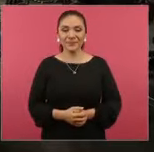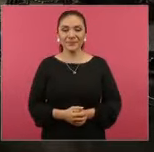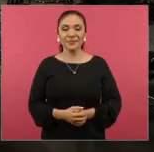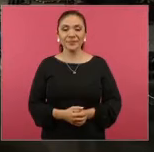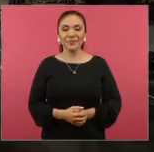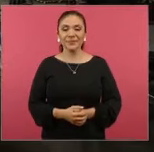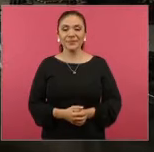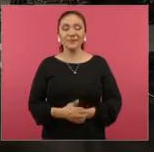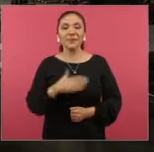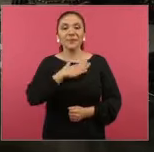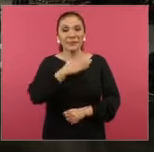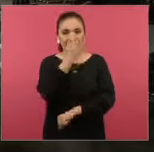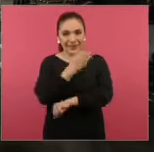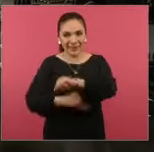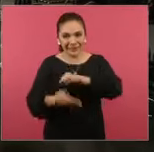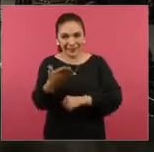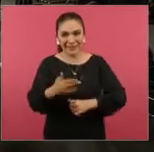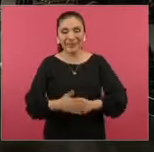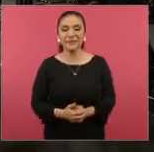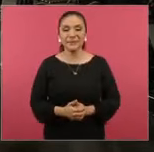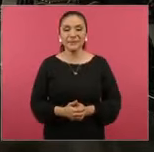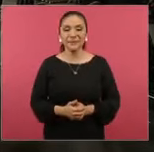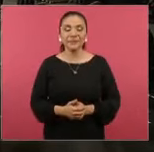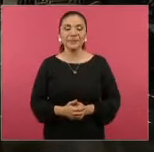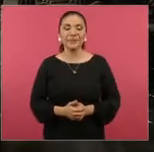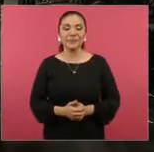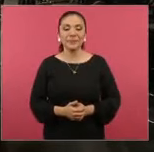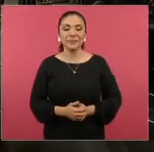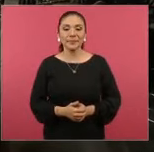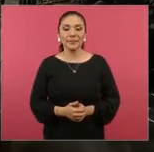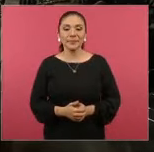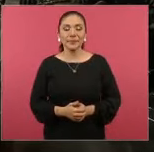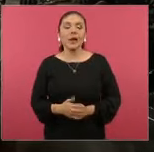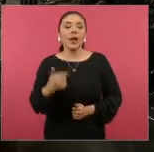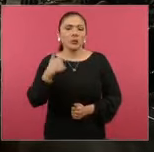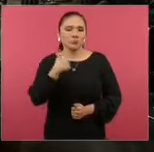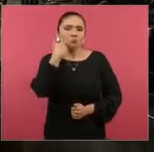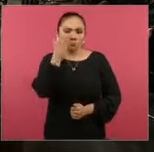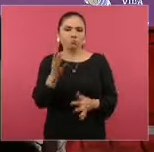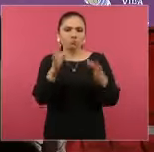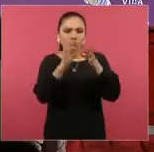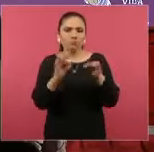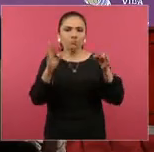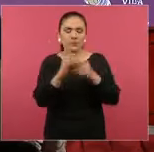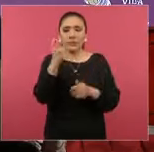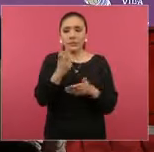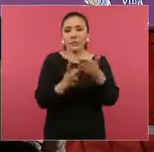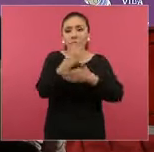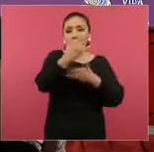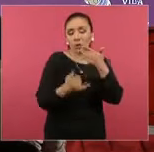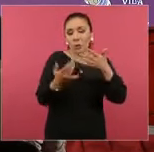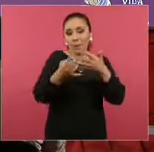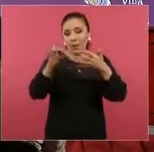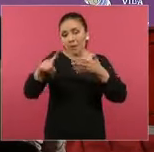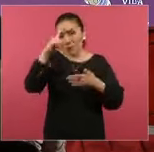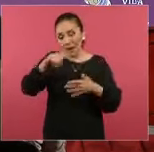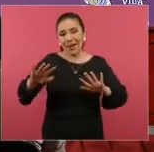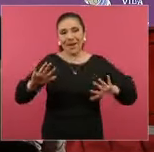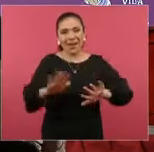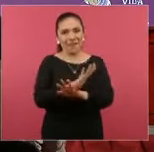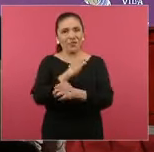Buenas tardes. Quisiera comentar el proyecto pedagógico de la transformación de la educación